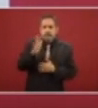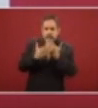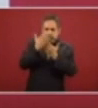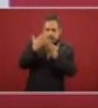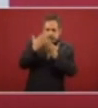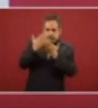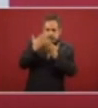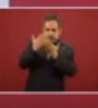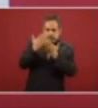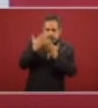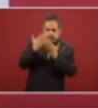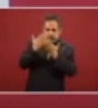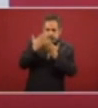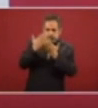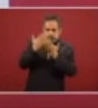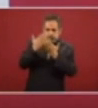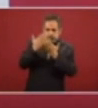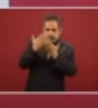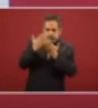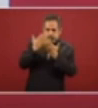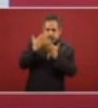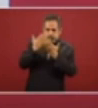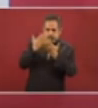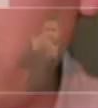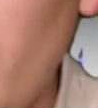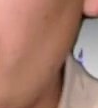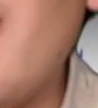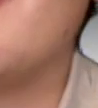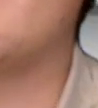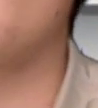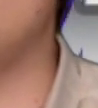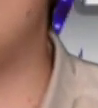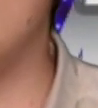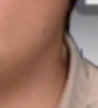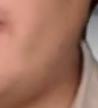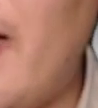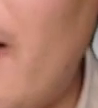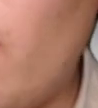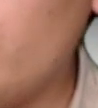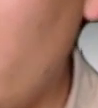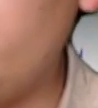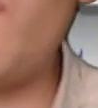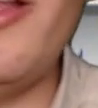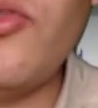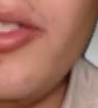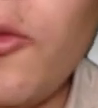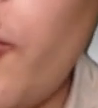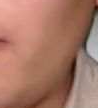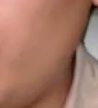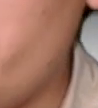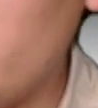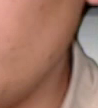Y luego tengo... Esto fue lo que comentó el presidente Andrés Manuel López Obrador, de que muy pronto se darán a conocer pues cuáles son